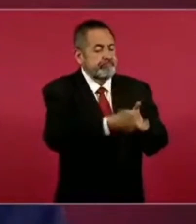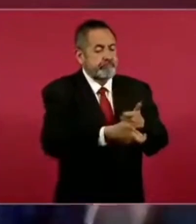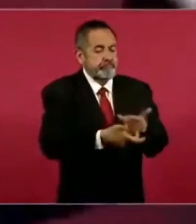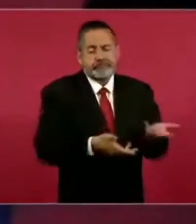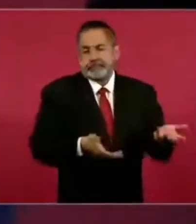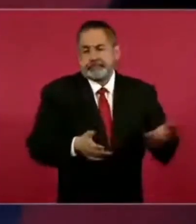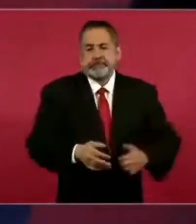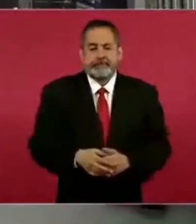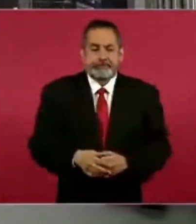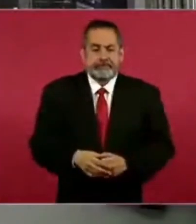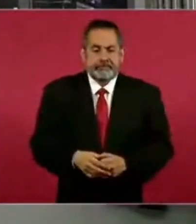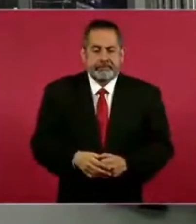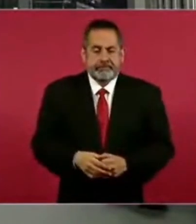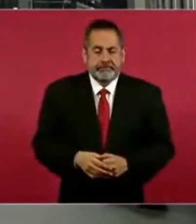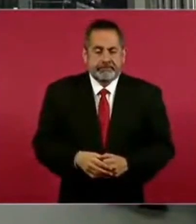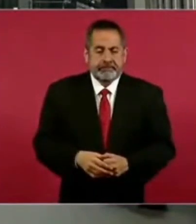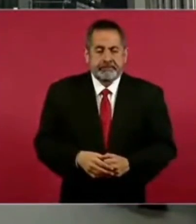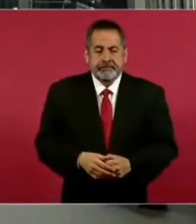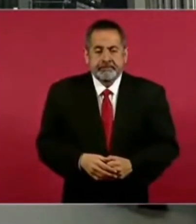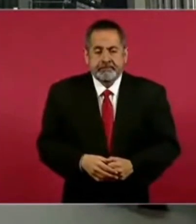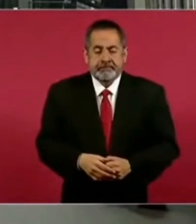Ni modo de apoyarse